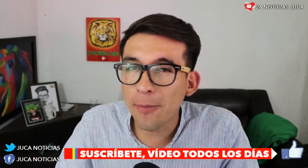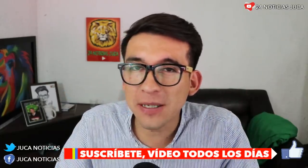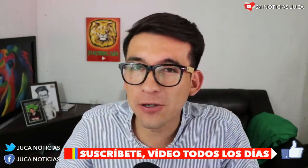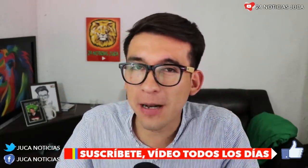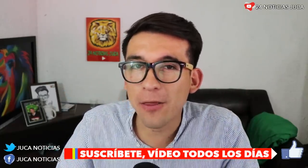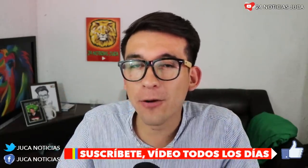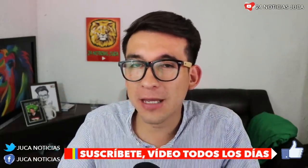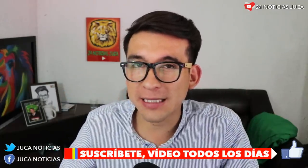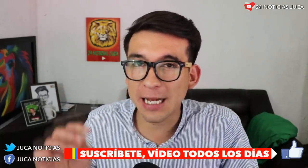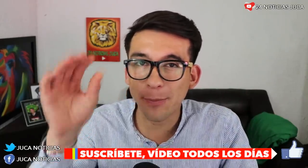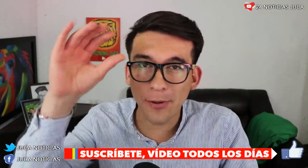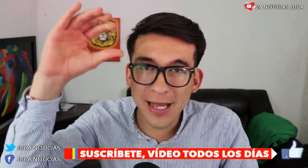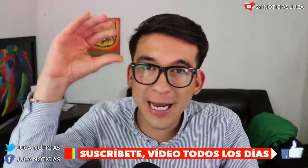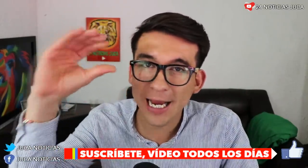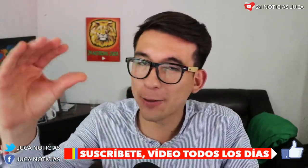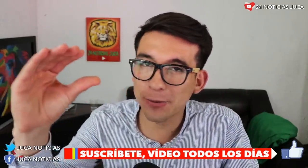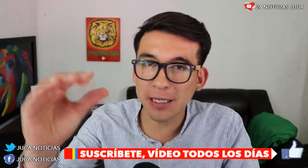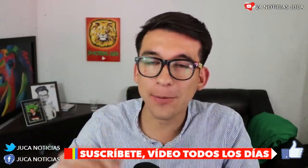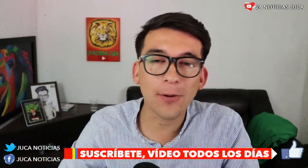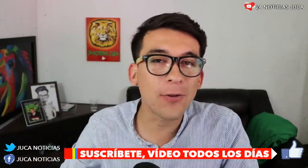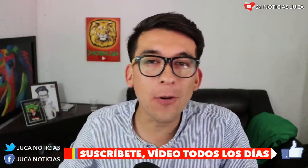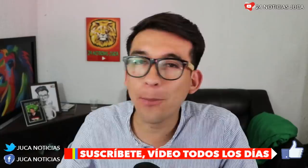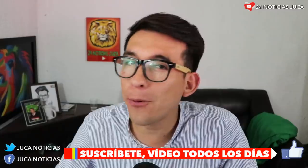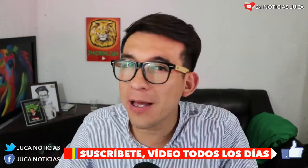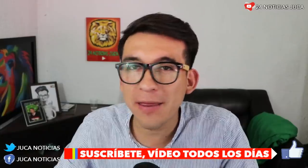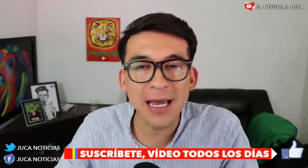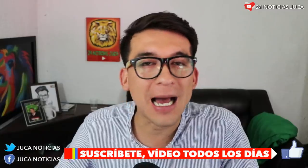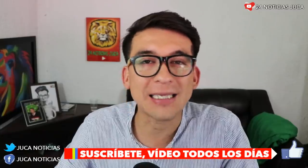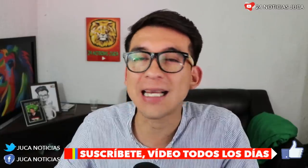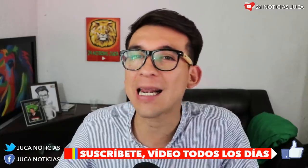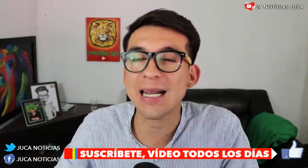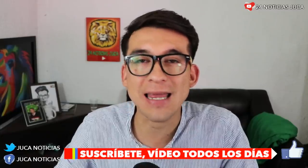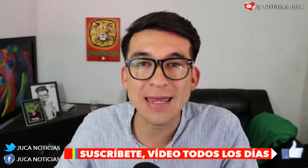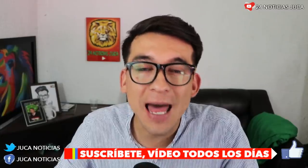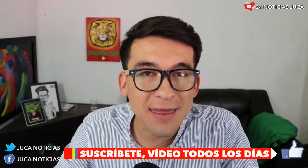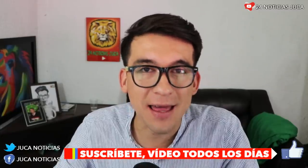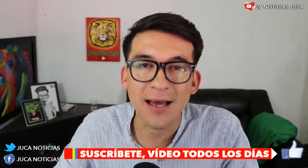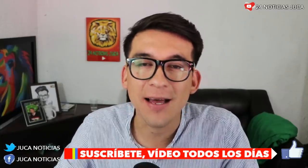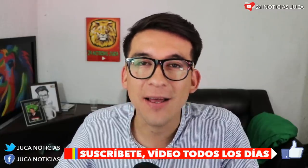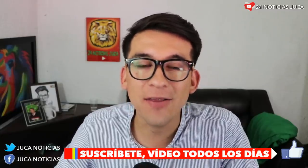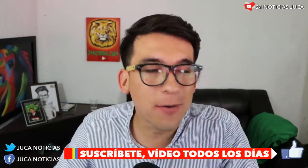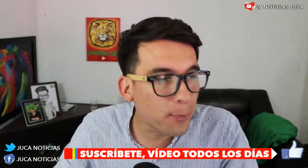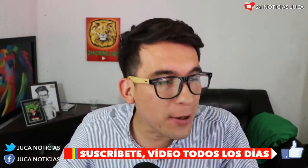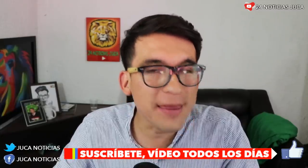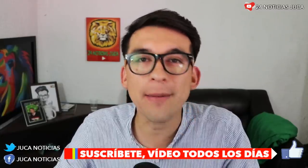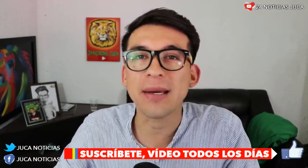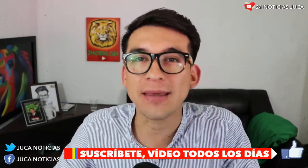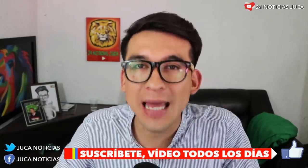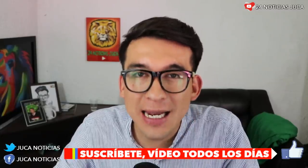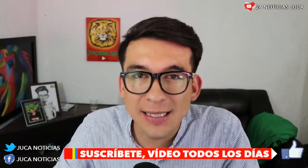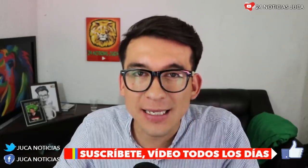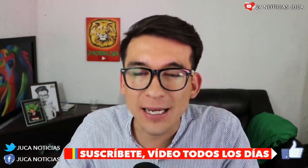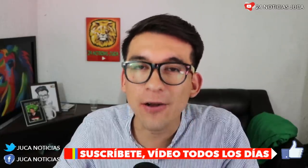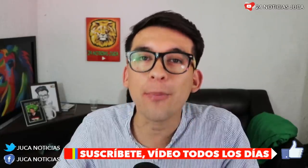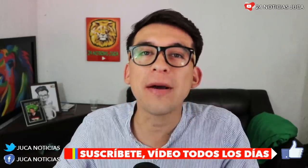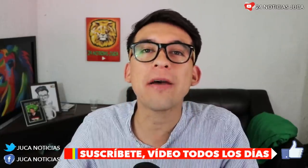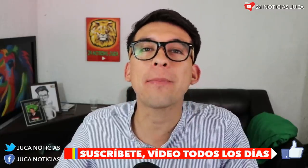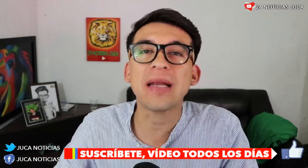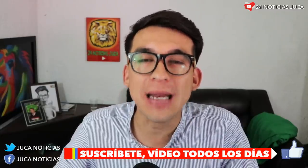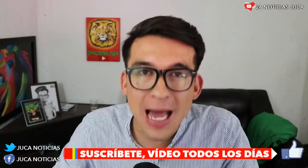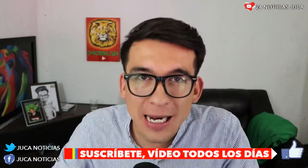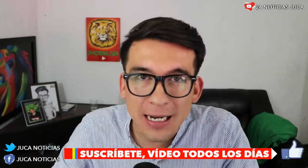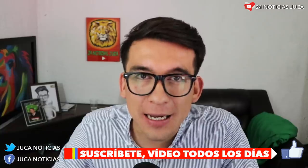Que López Obrador, desde el Poder Ejecutivo, no puede hacer nada. No puede meterse, no